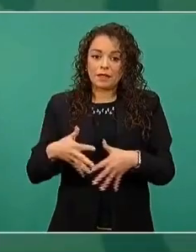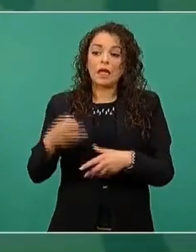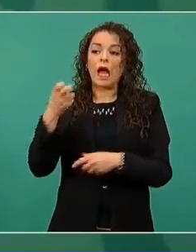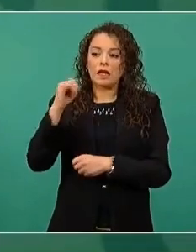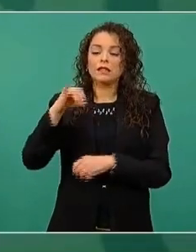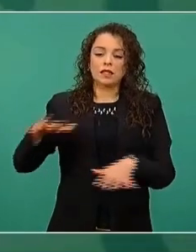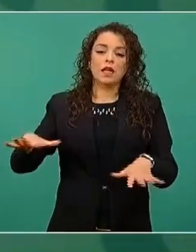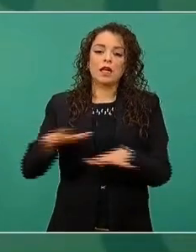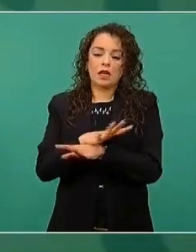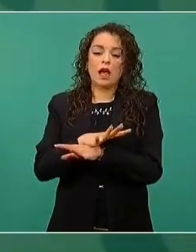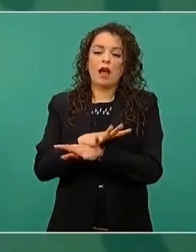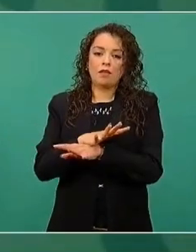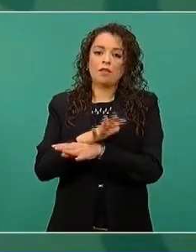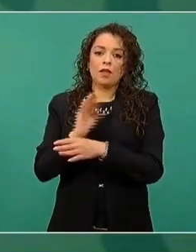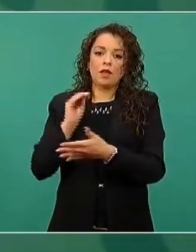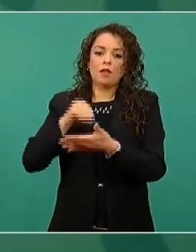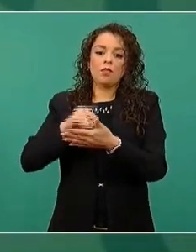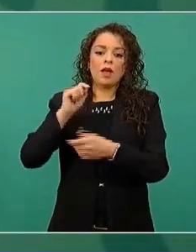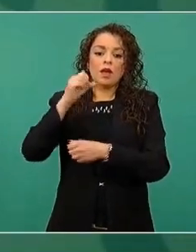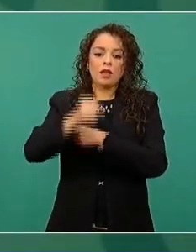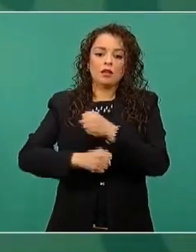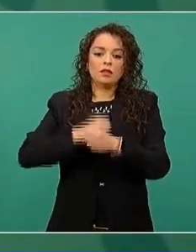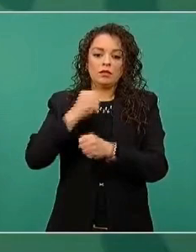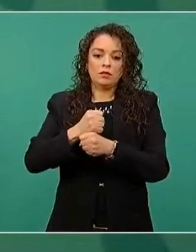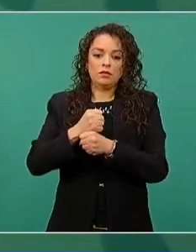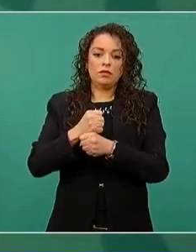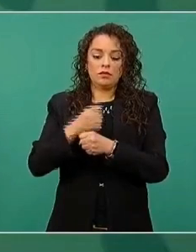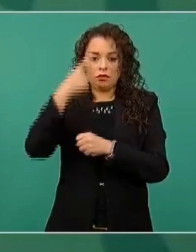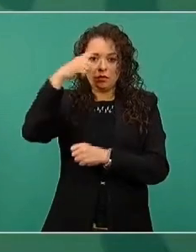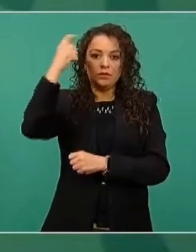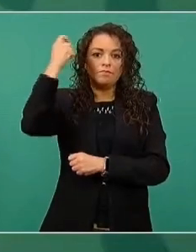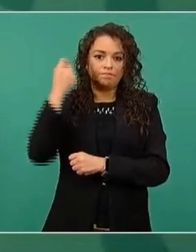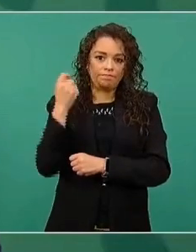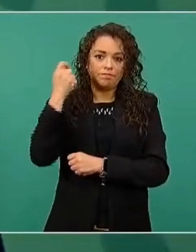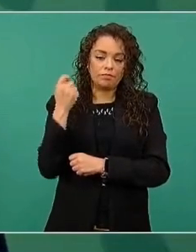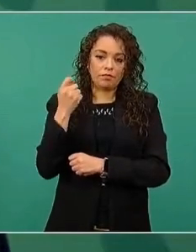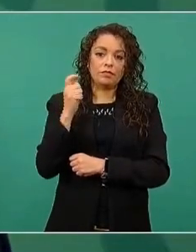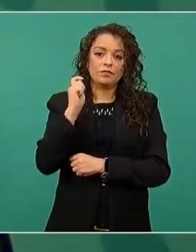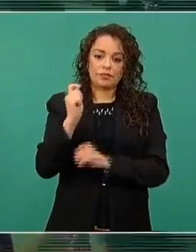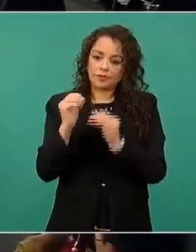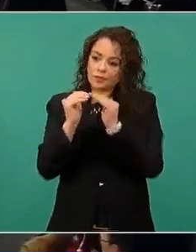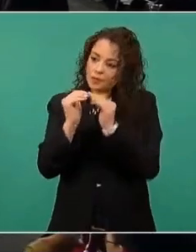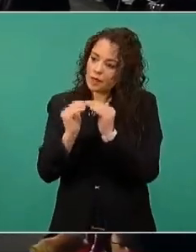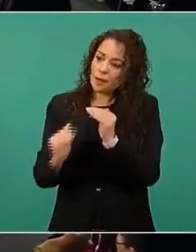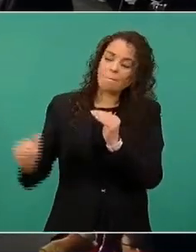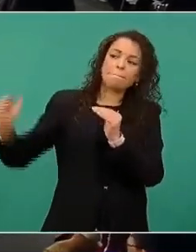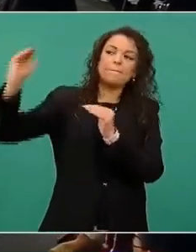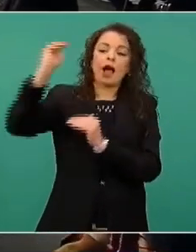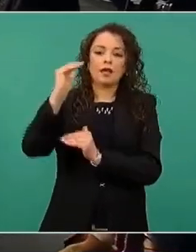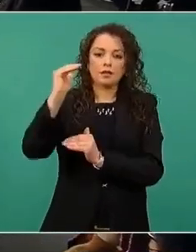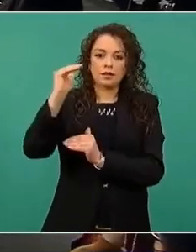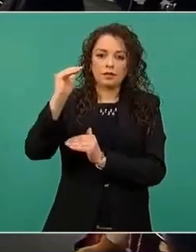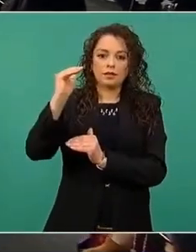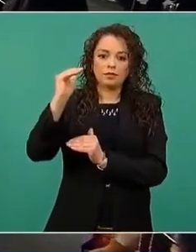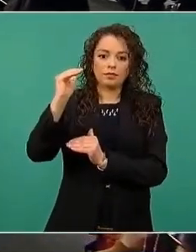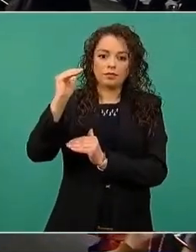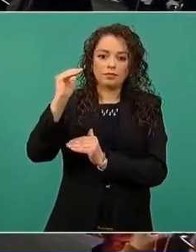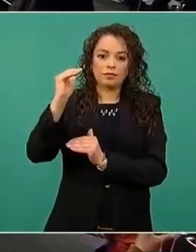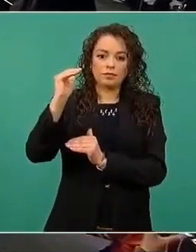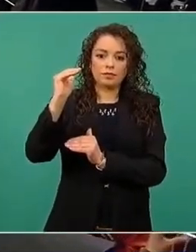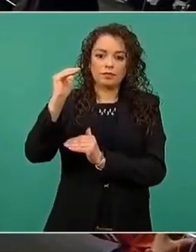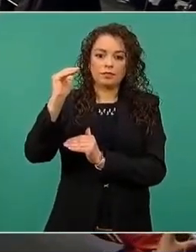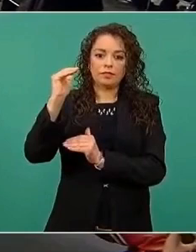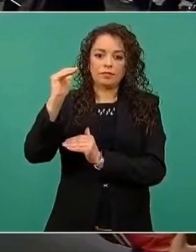es decir, se aumentó la edad de jubilación. Y cuando llegamos,